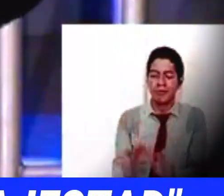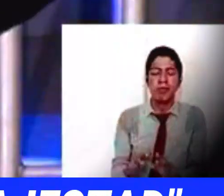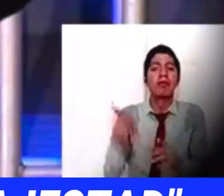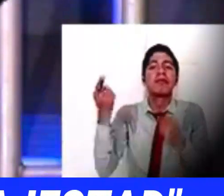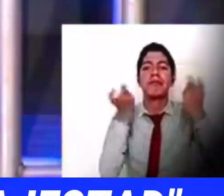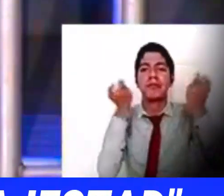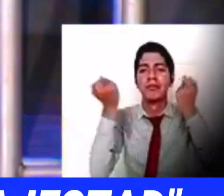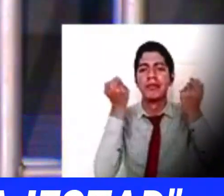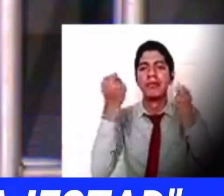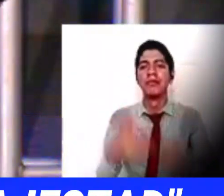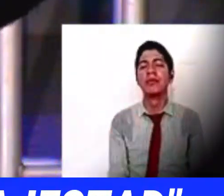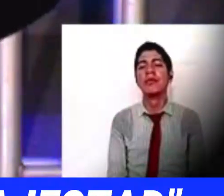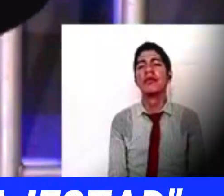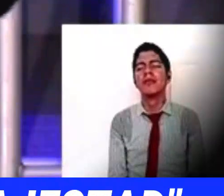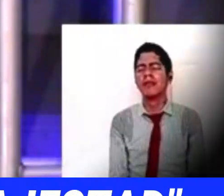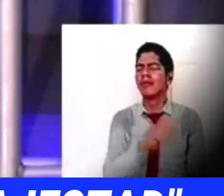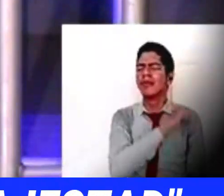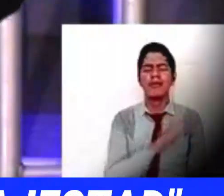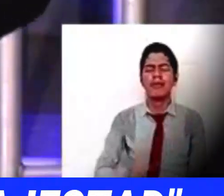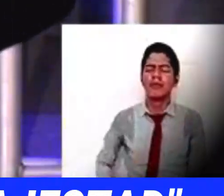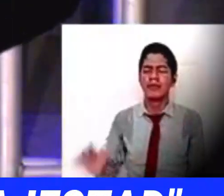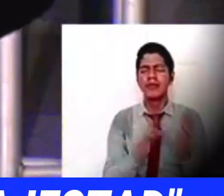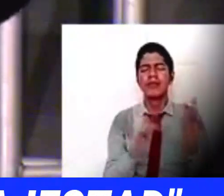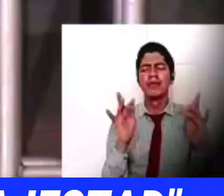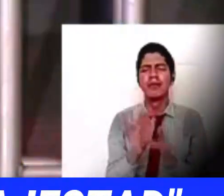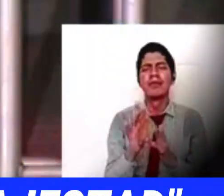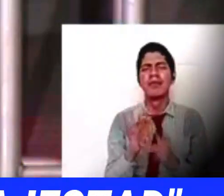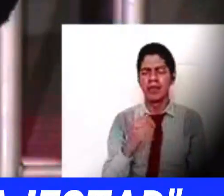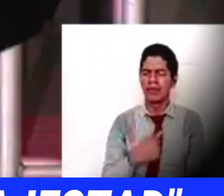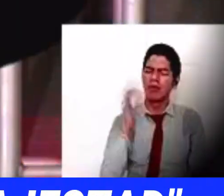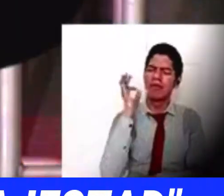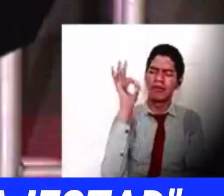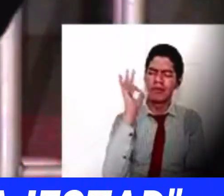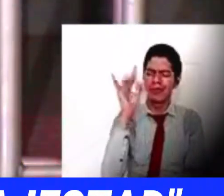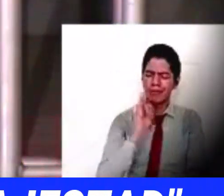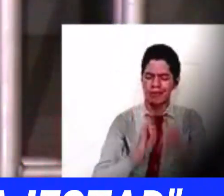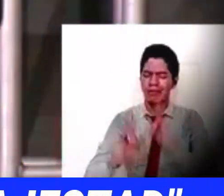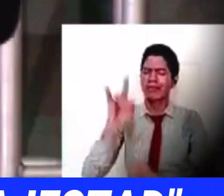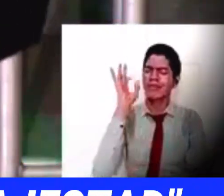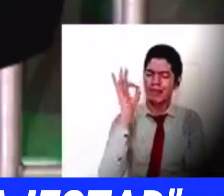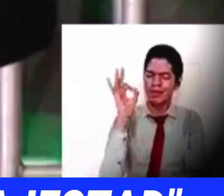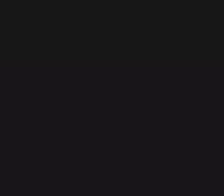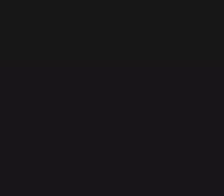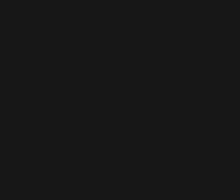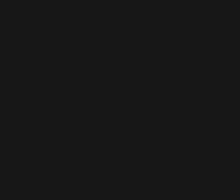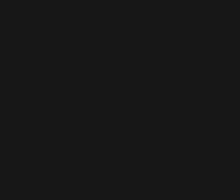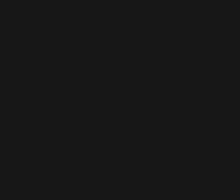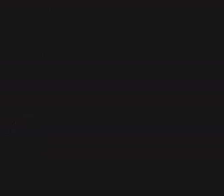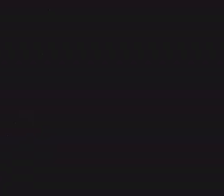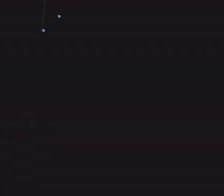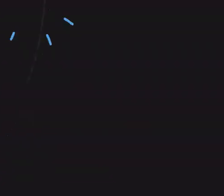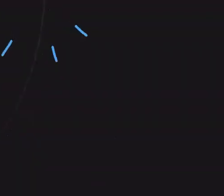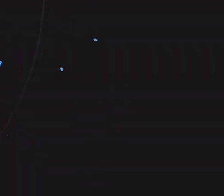Señor Jesucristo, he predicado tu palabra en esta hora, Señor. La palabra que usted ha puesto en mi corazón se la he entregado a los